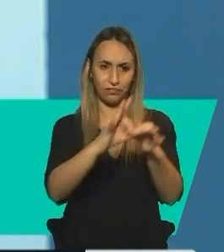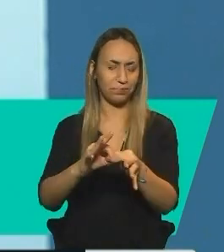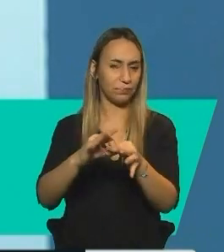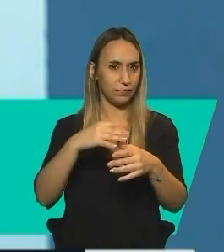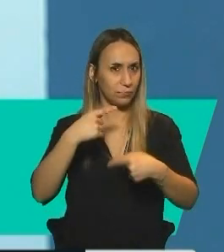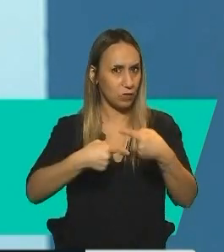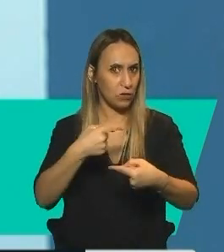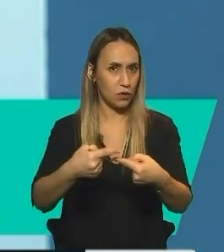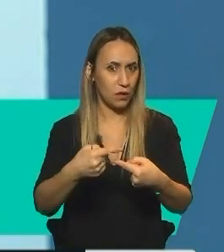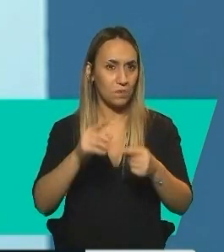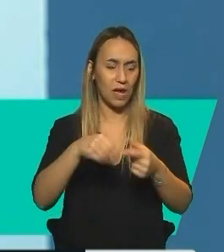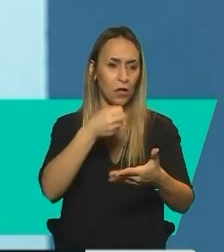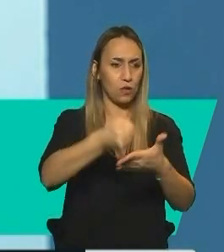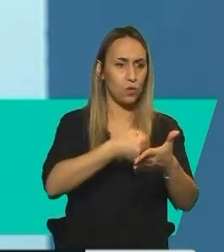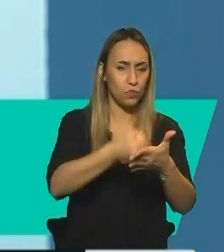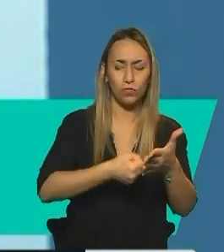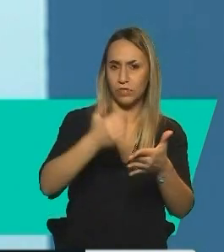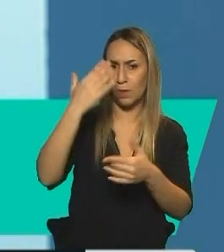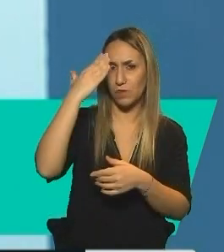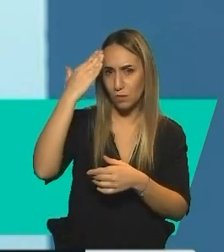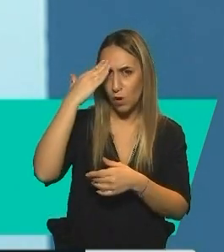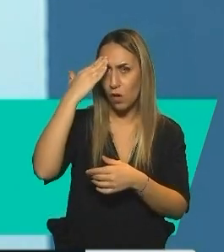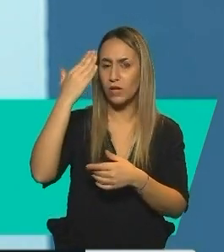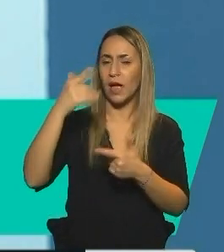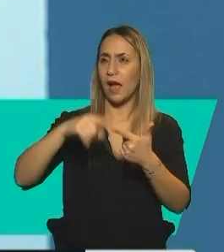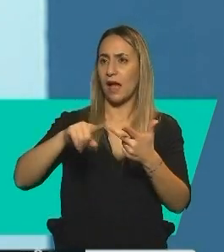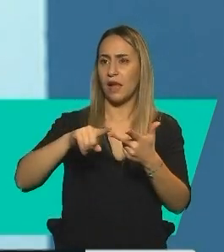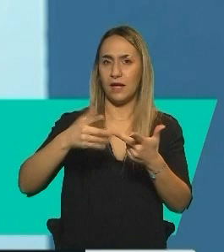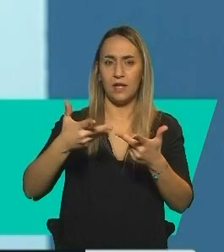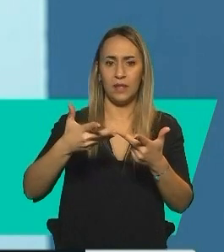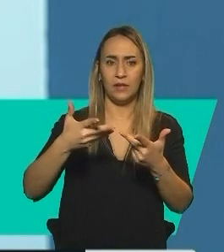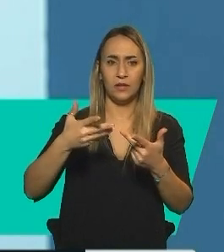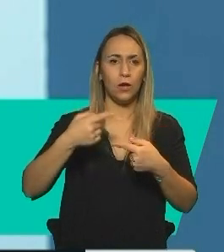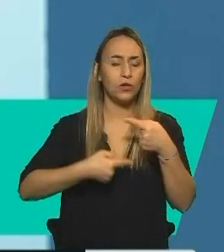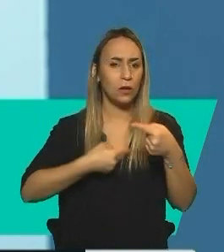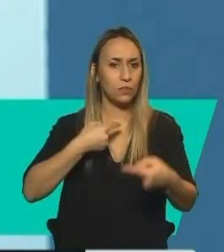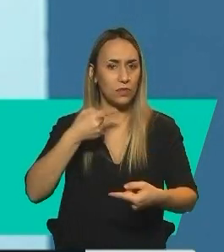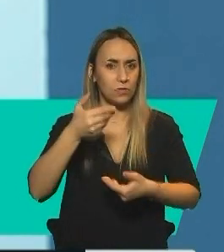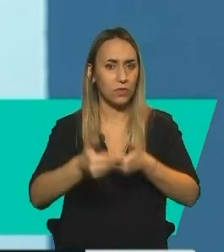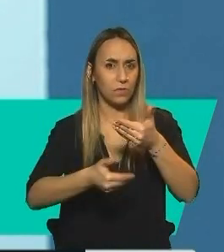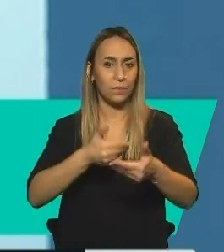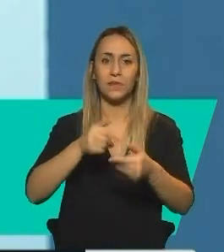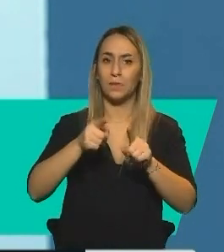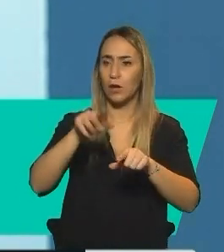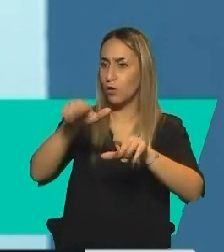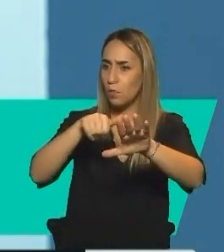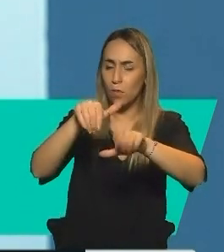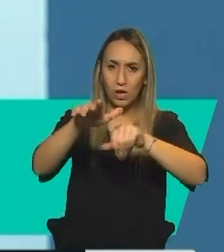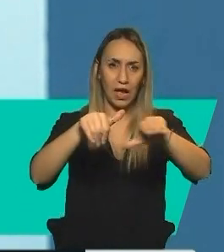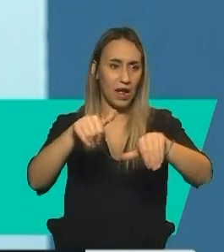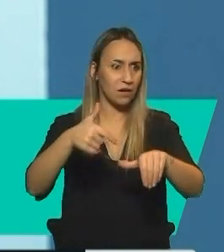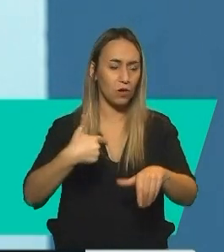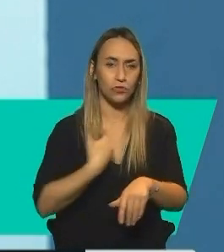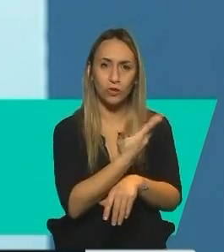de memoria, arte y memoria, ir convocando a los distintos actores de la sociedad, de